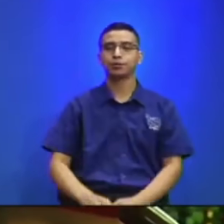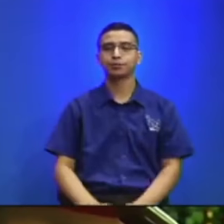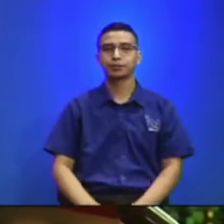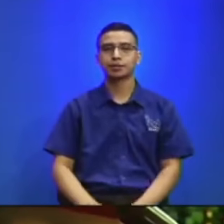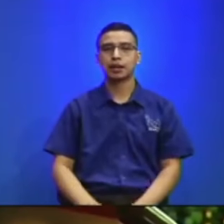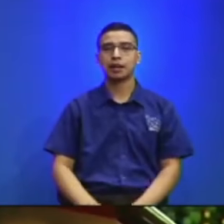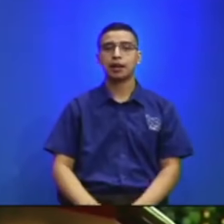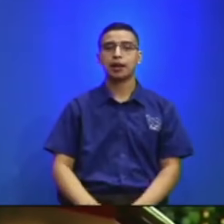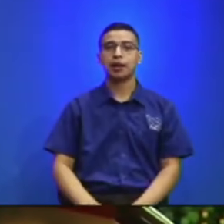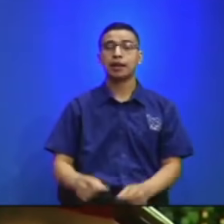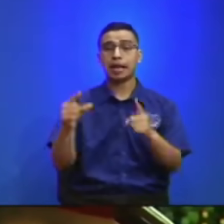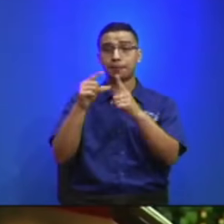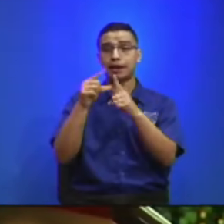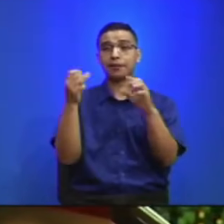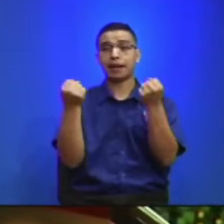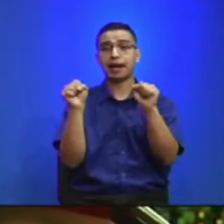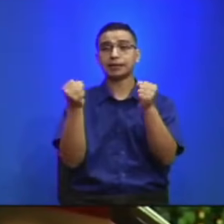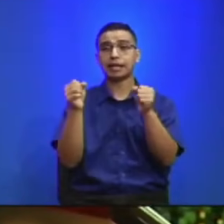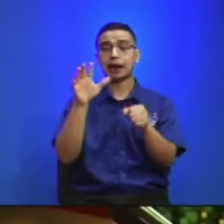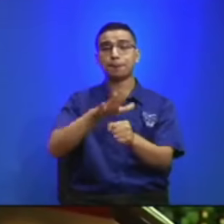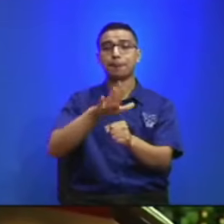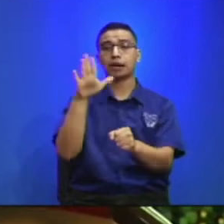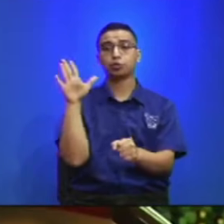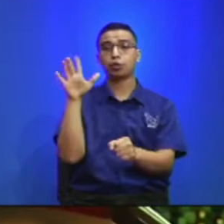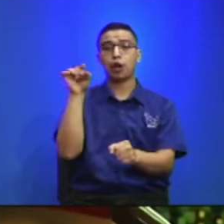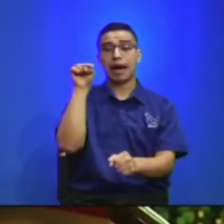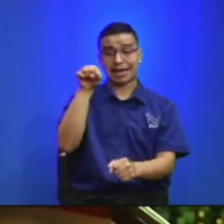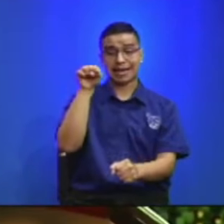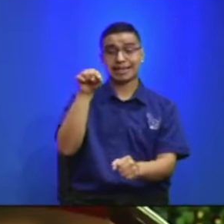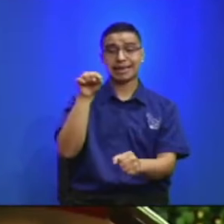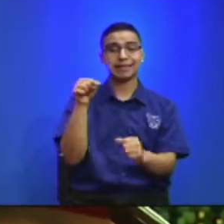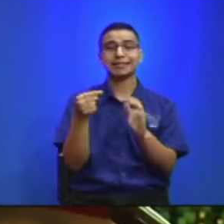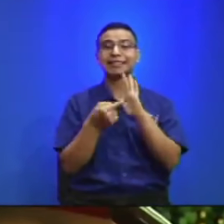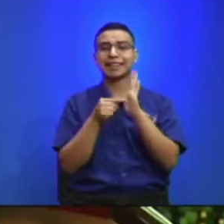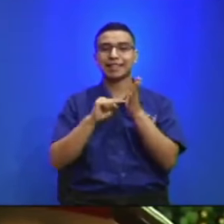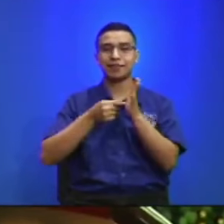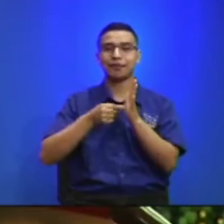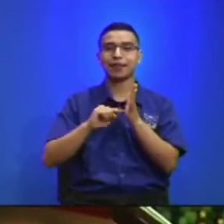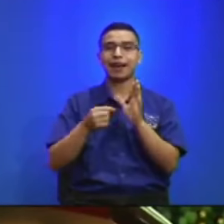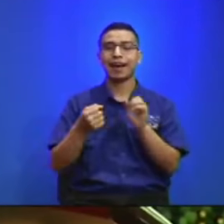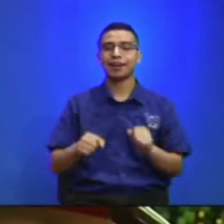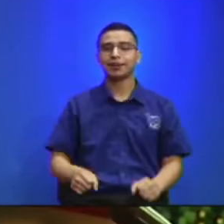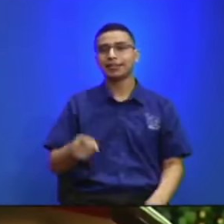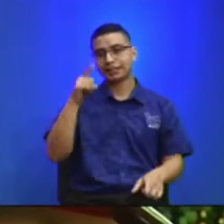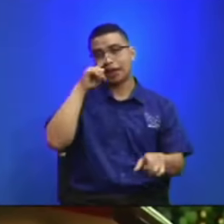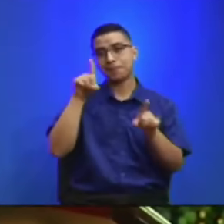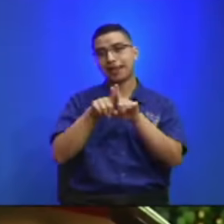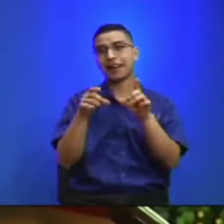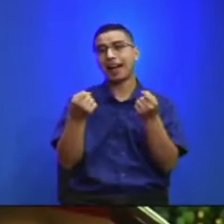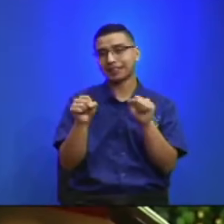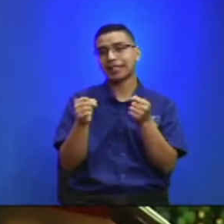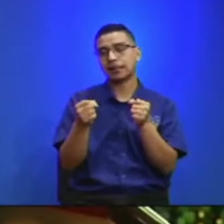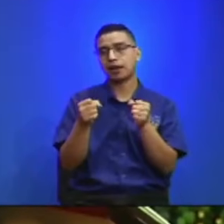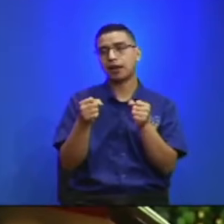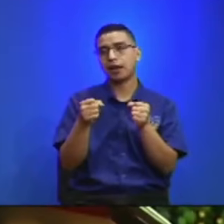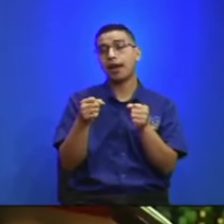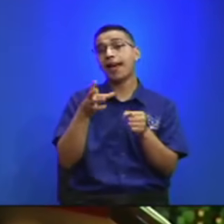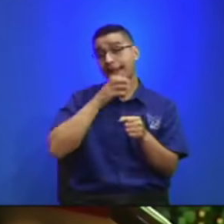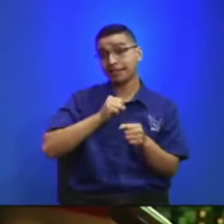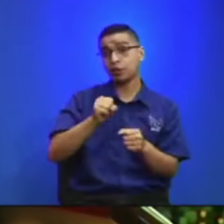pero la palabra a hacer el pacto ahí significa además de hacer cortar